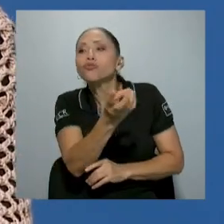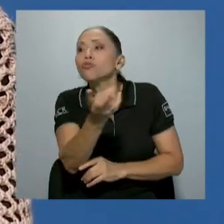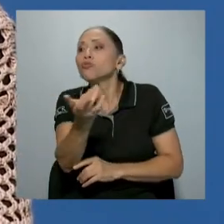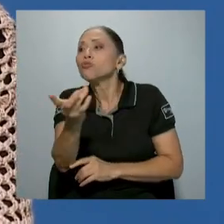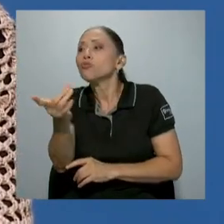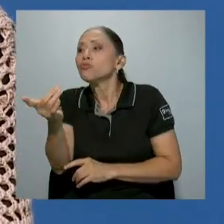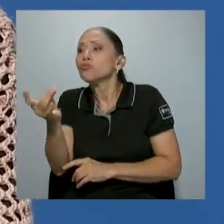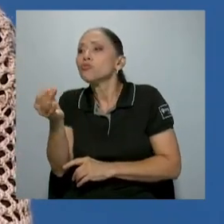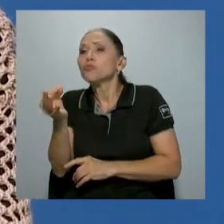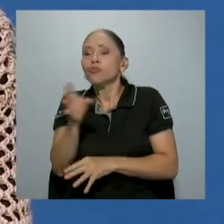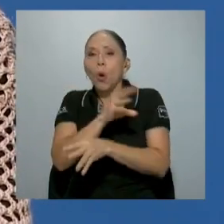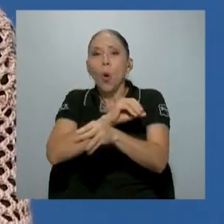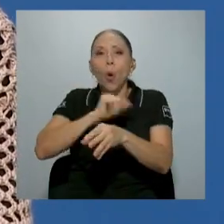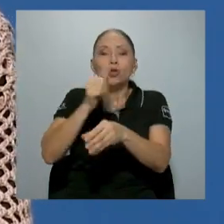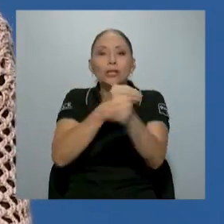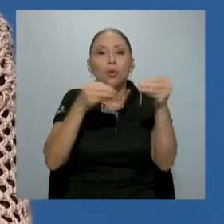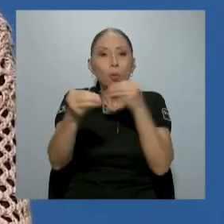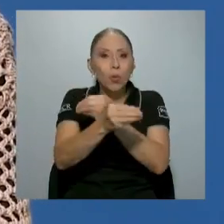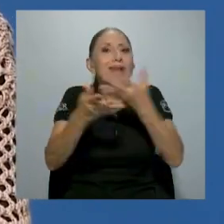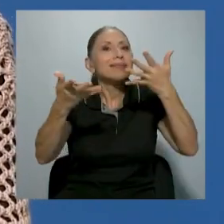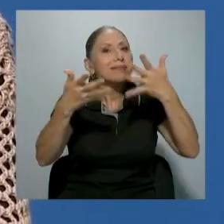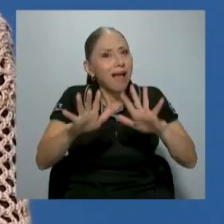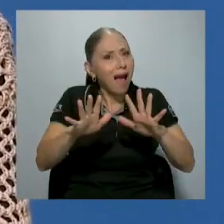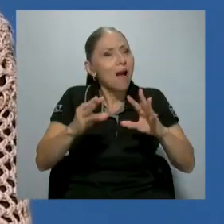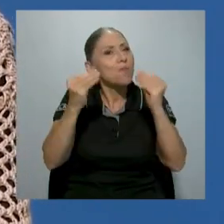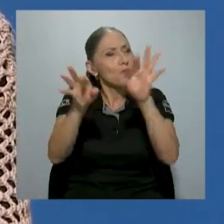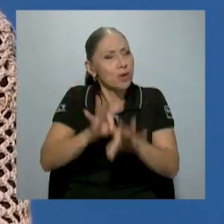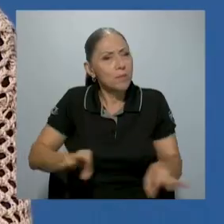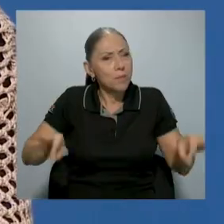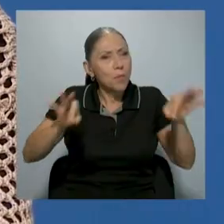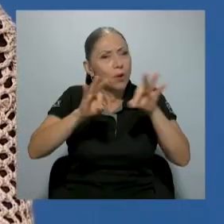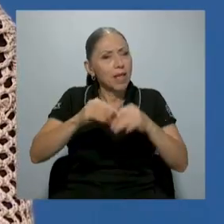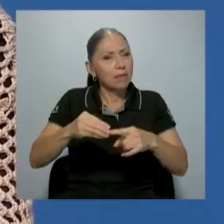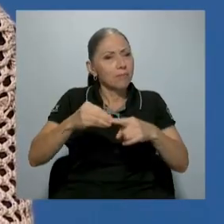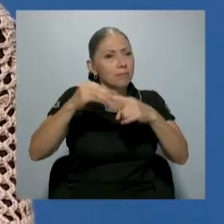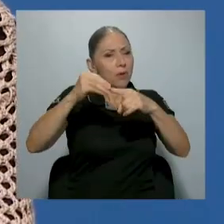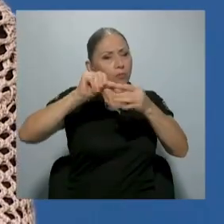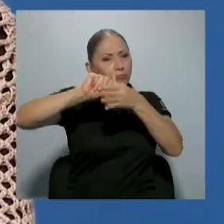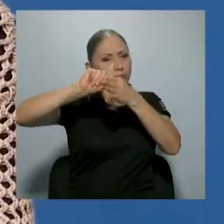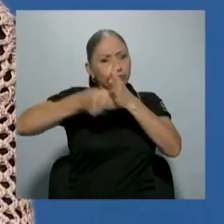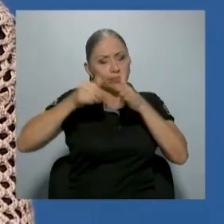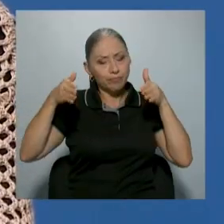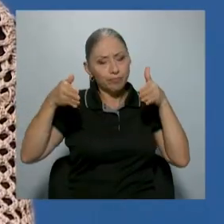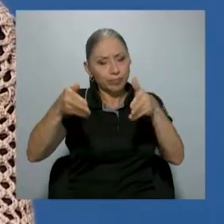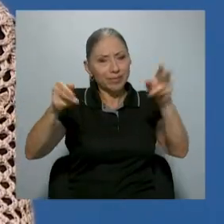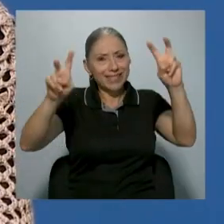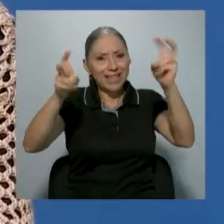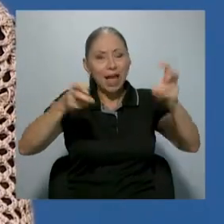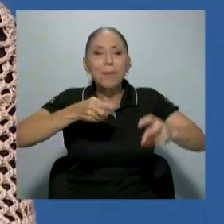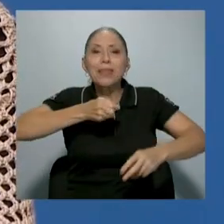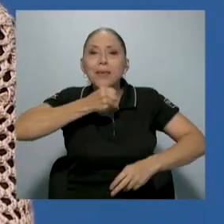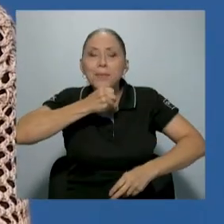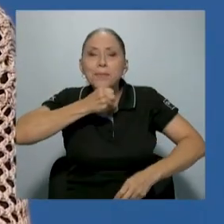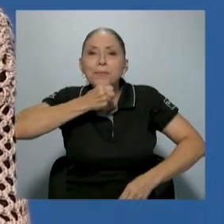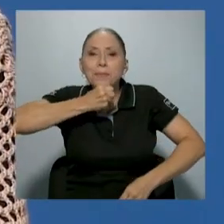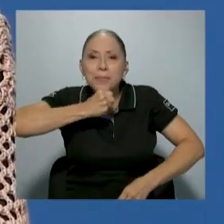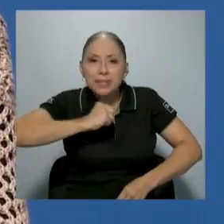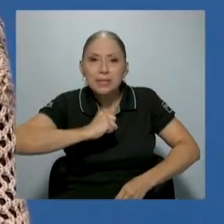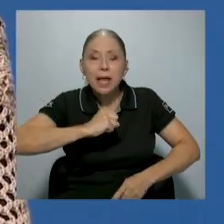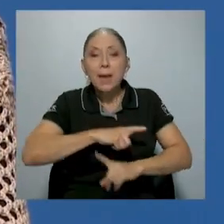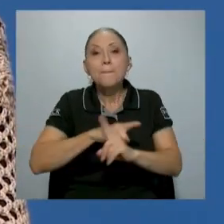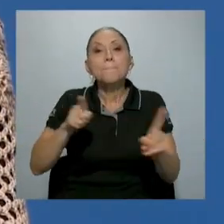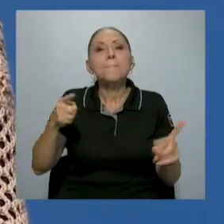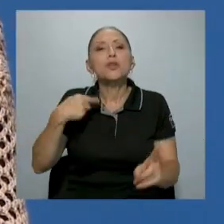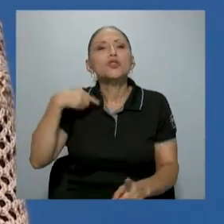le ha dado un acento muy importante al tema del envejecimiento. Pero yo creo